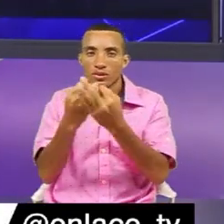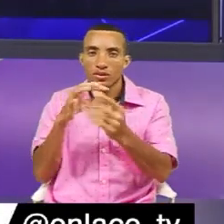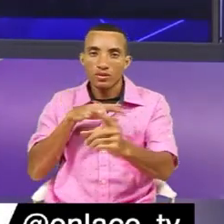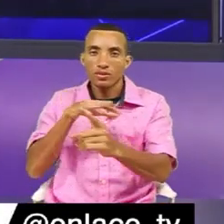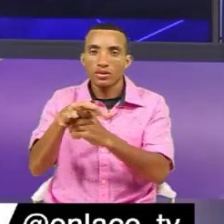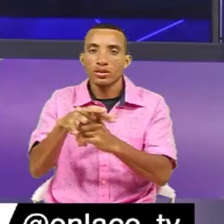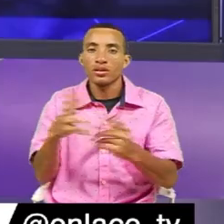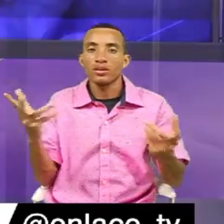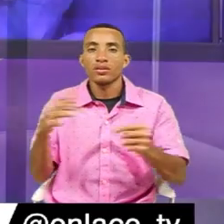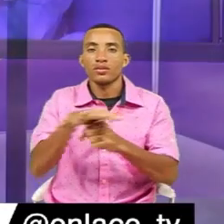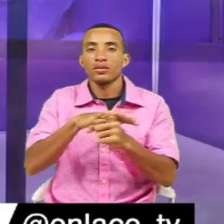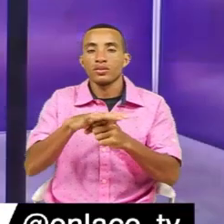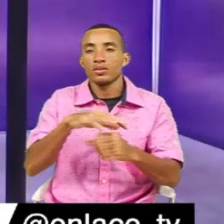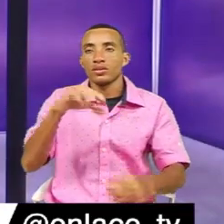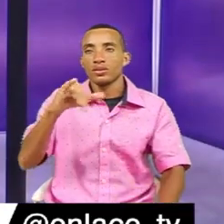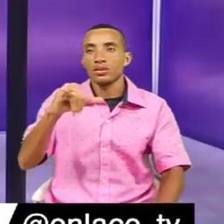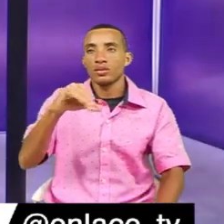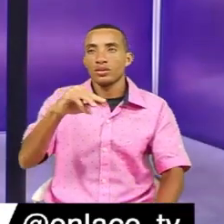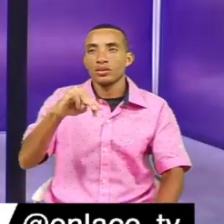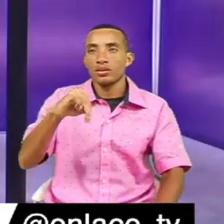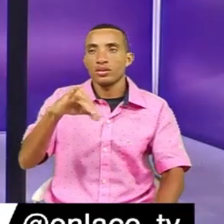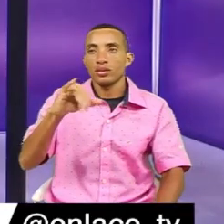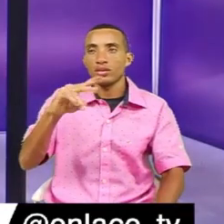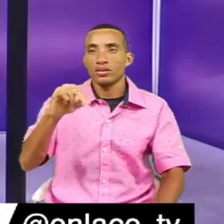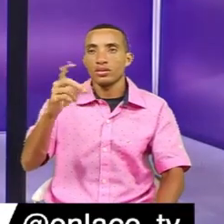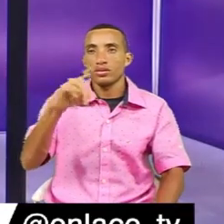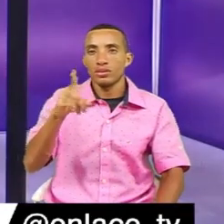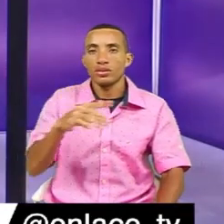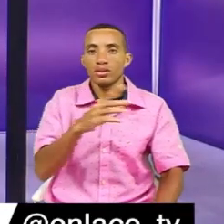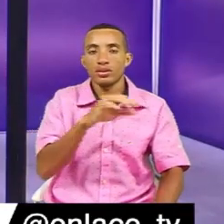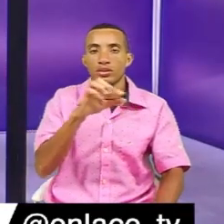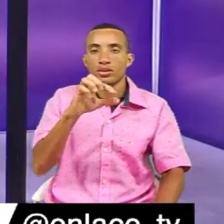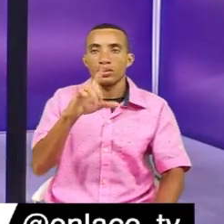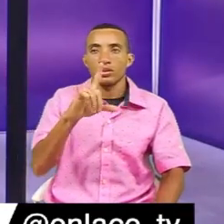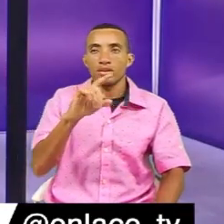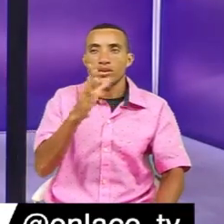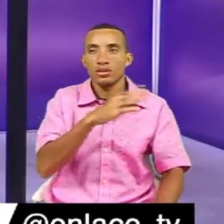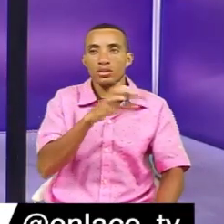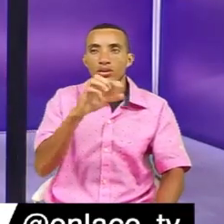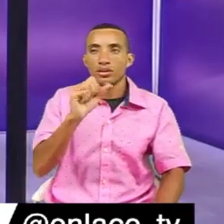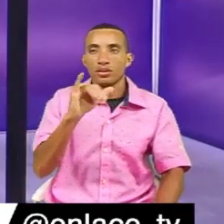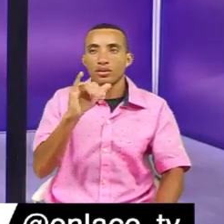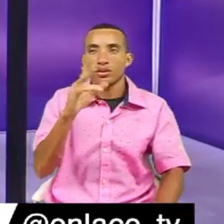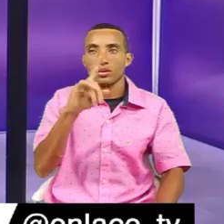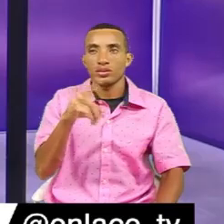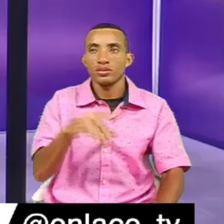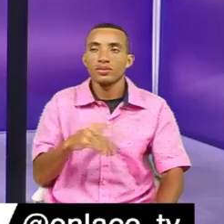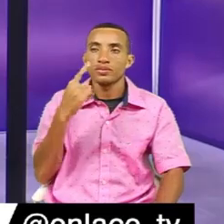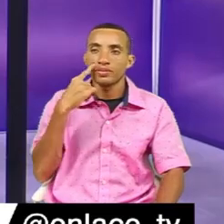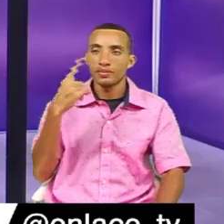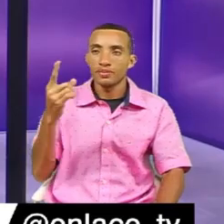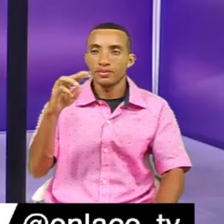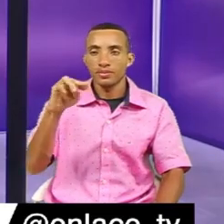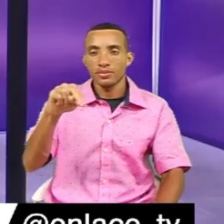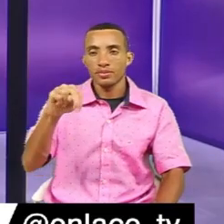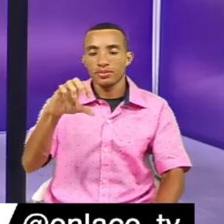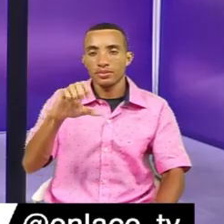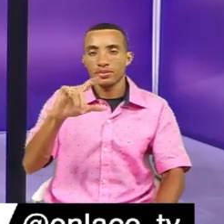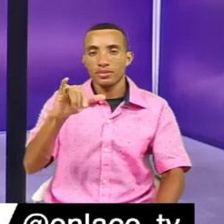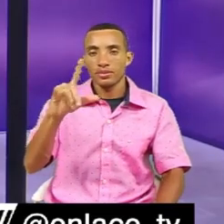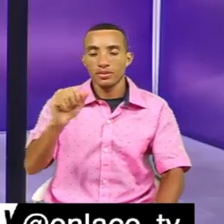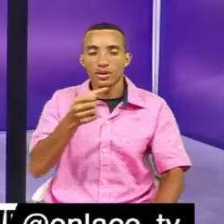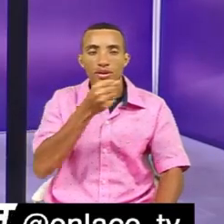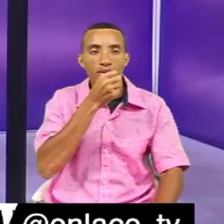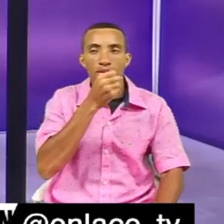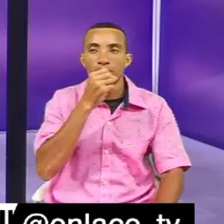barrio Minas del Paraíso. Allí se encuentra nuestra periodista Neila Cosa, quien saludamos a esta hora. Neila, buenas tardes y cuéntenos sobre lo que